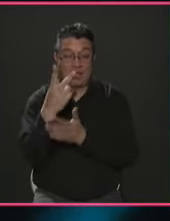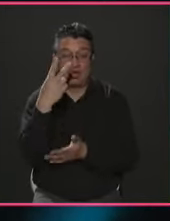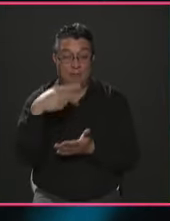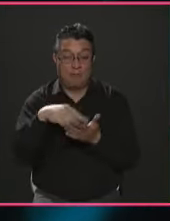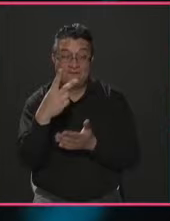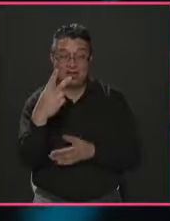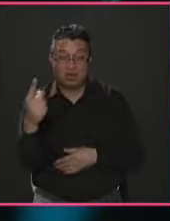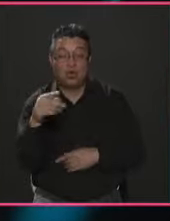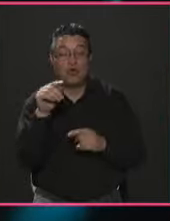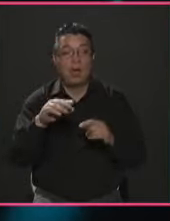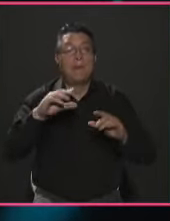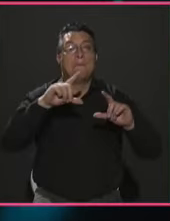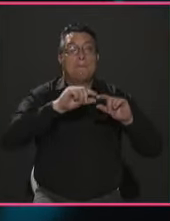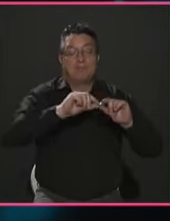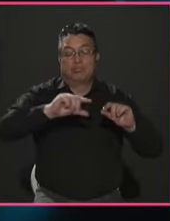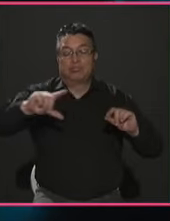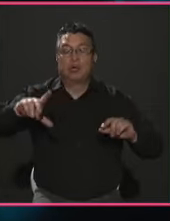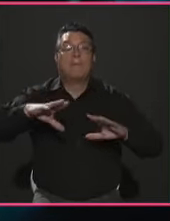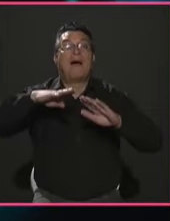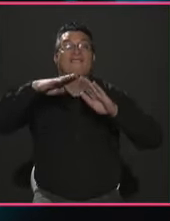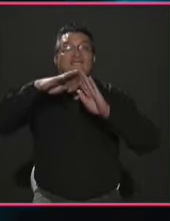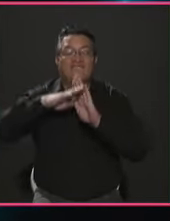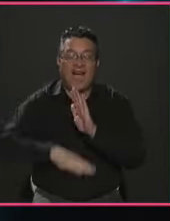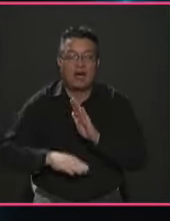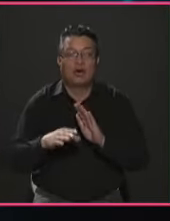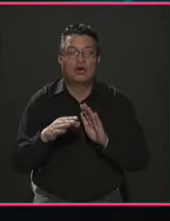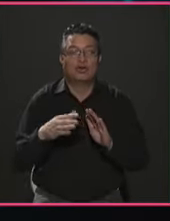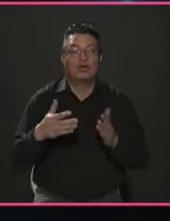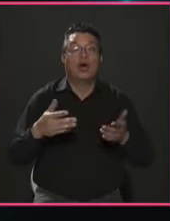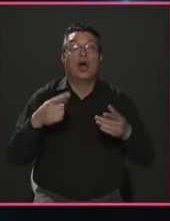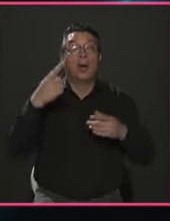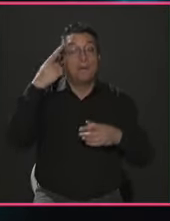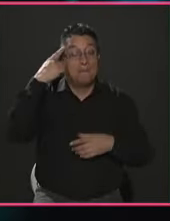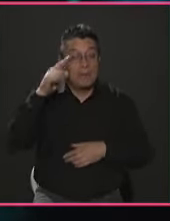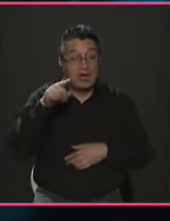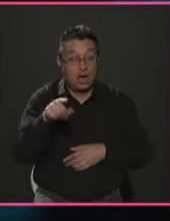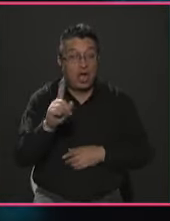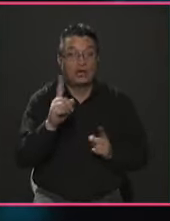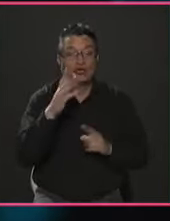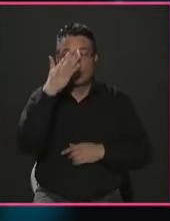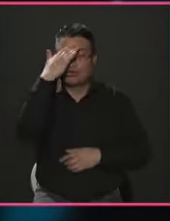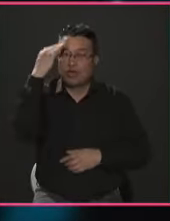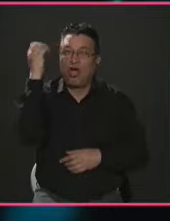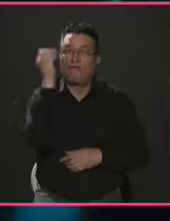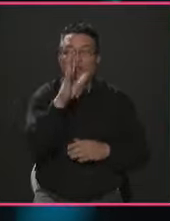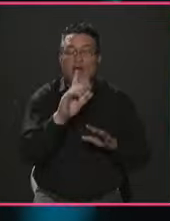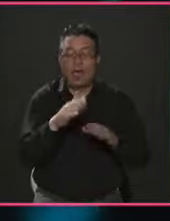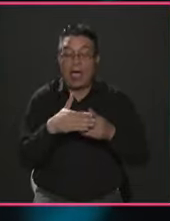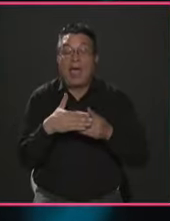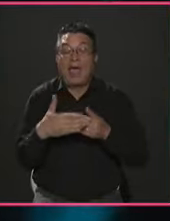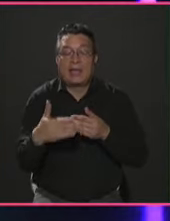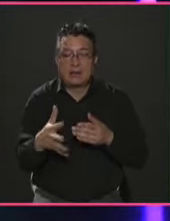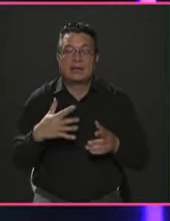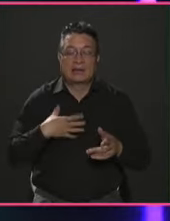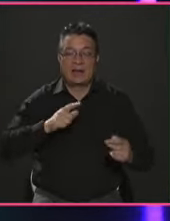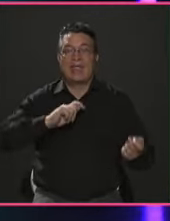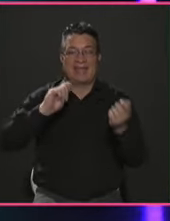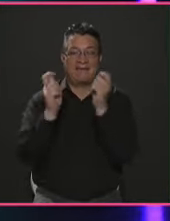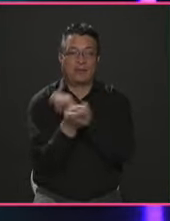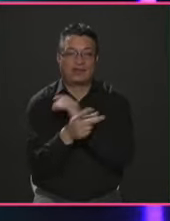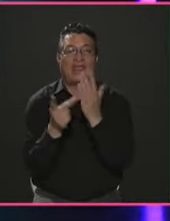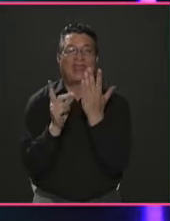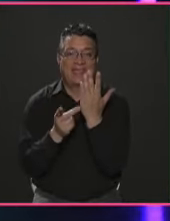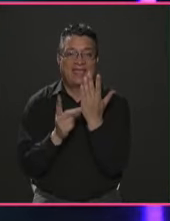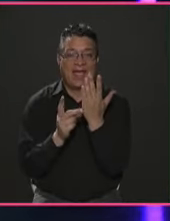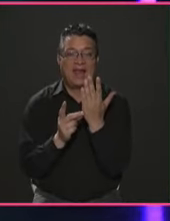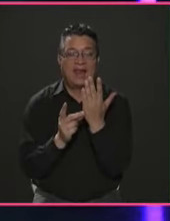bajo crecimiento que la de los 80s Pero esto no debe ni soslayar ni retrasar la agenda de transformación digital